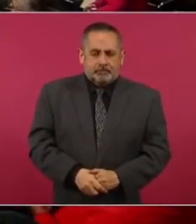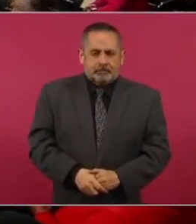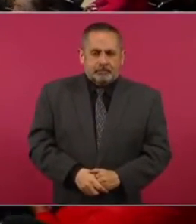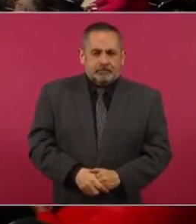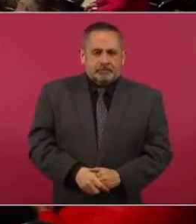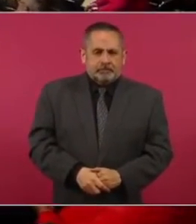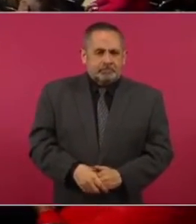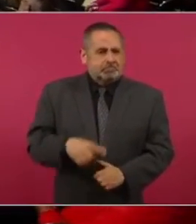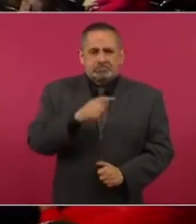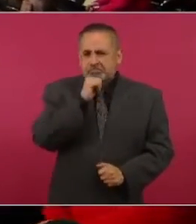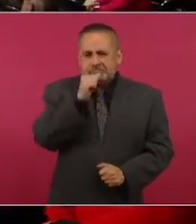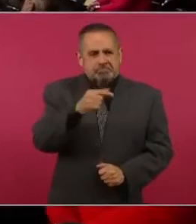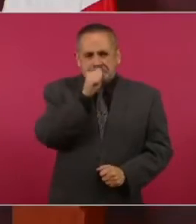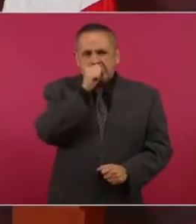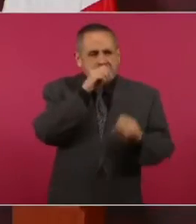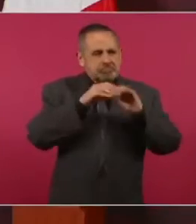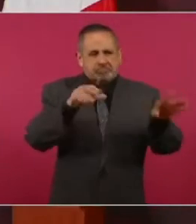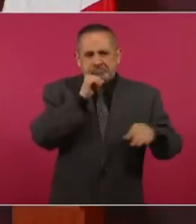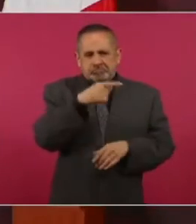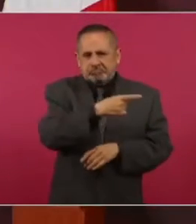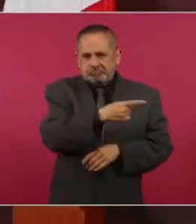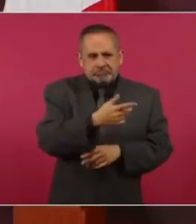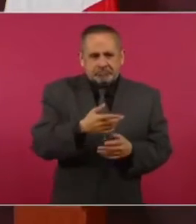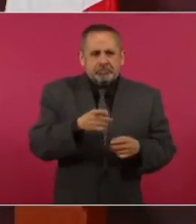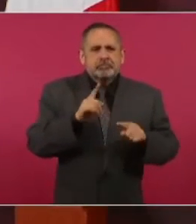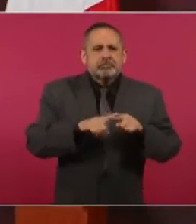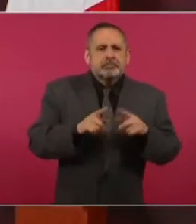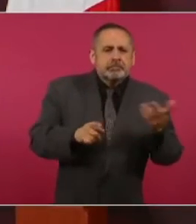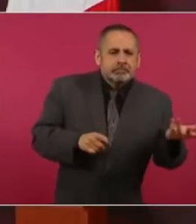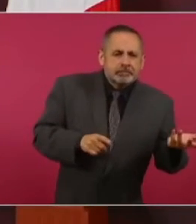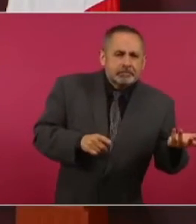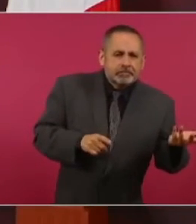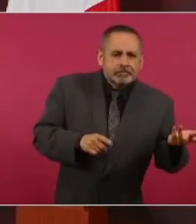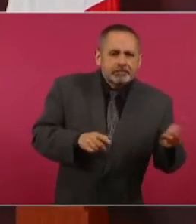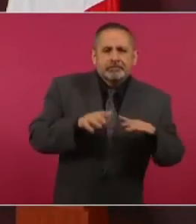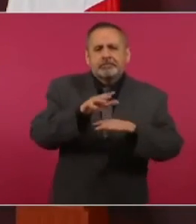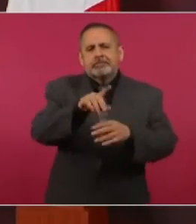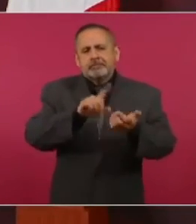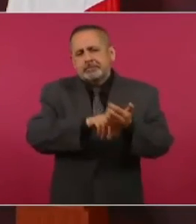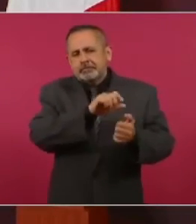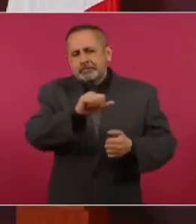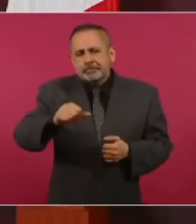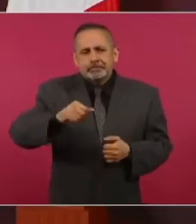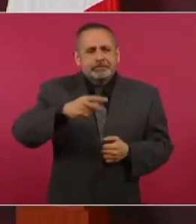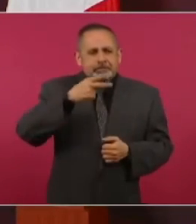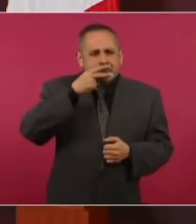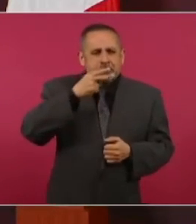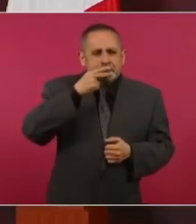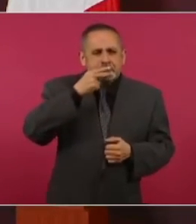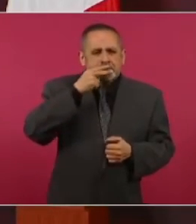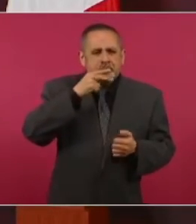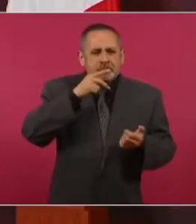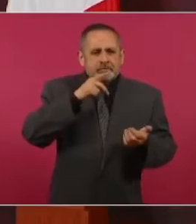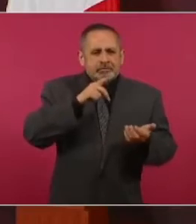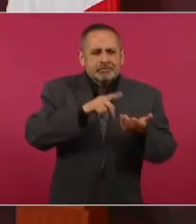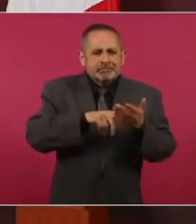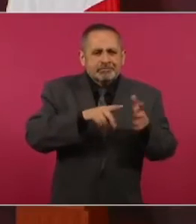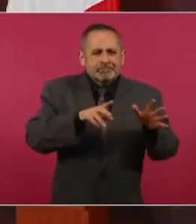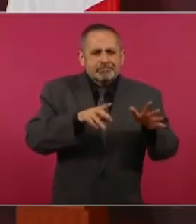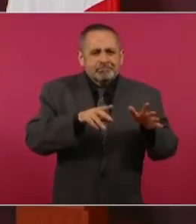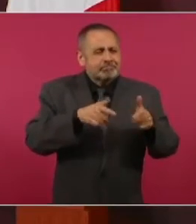Acá no fue nota. ¿Cuál es? Consumo de cigarros y chatarra no